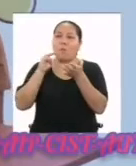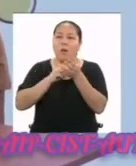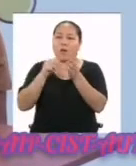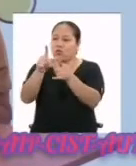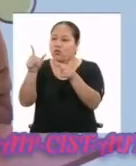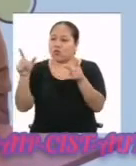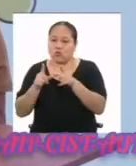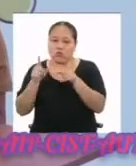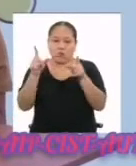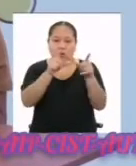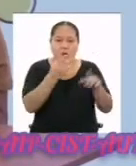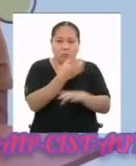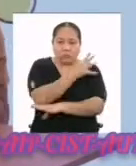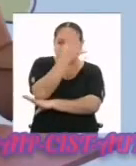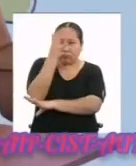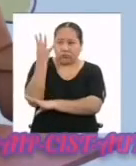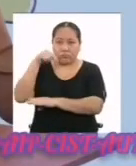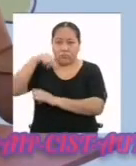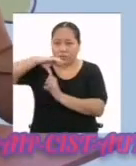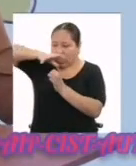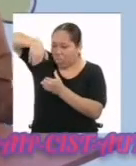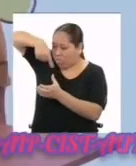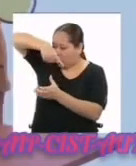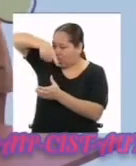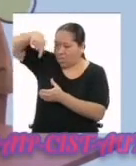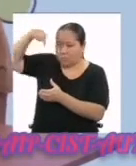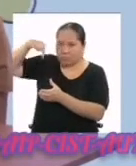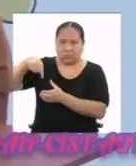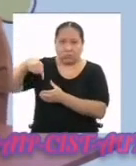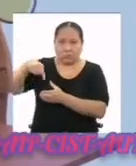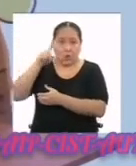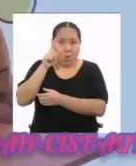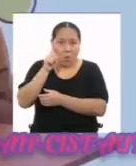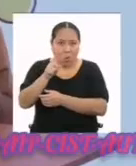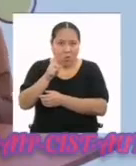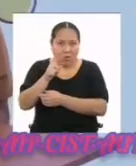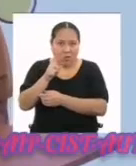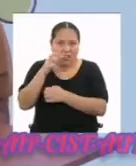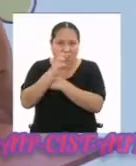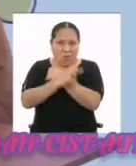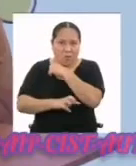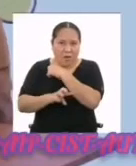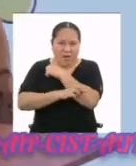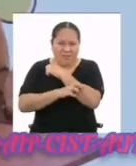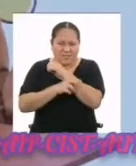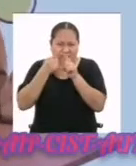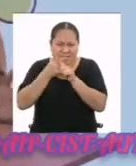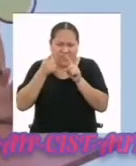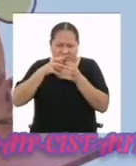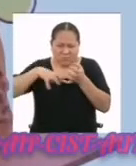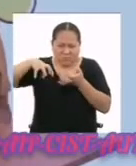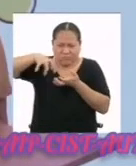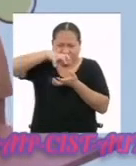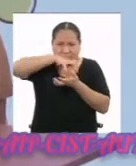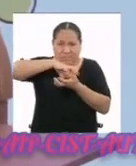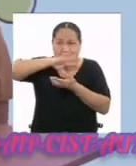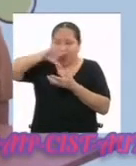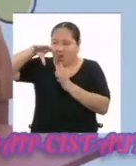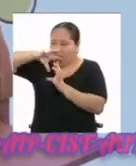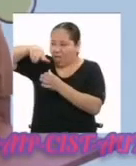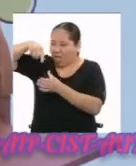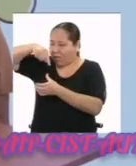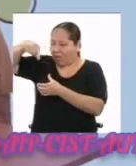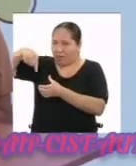bosques amazónicos en el mundo. Imagínense, somos uno de los países más megadiversos en todo el planeta Tierra. Y la